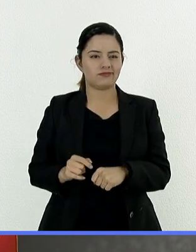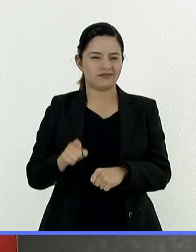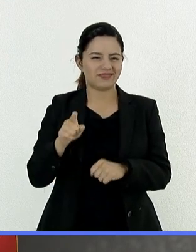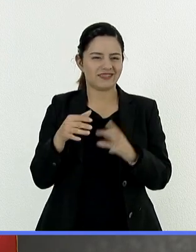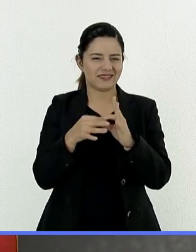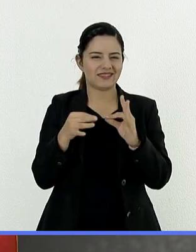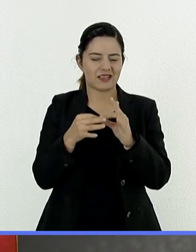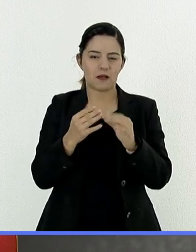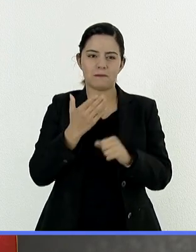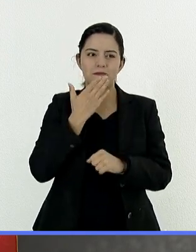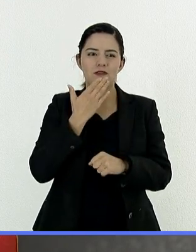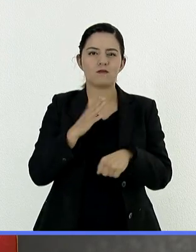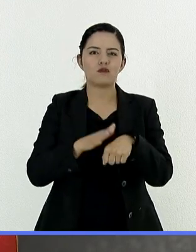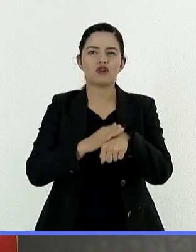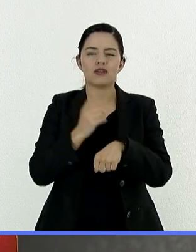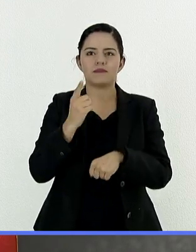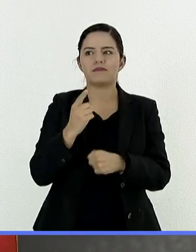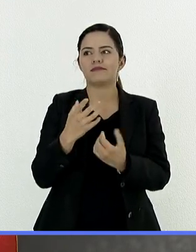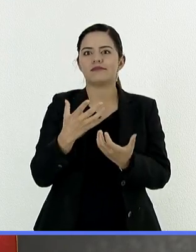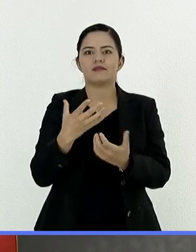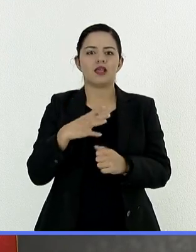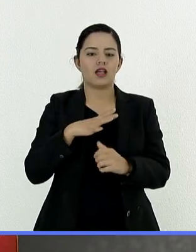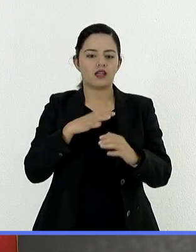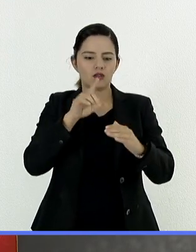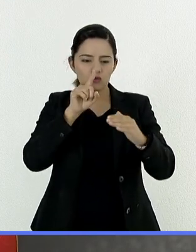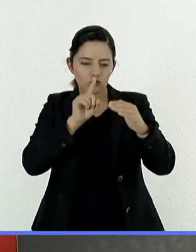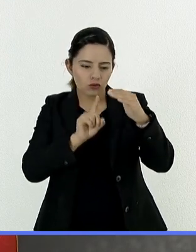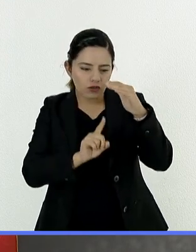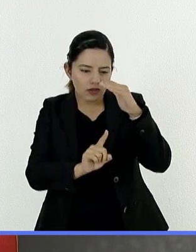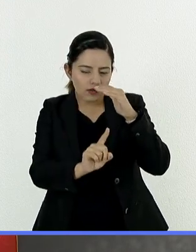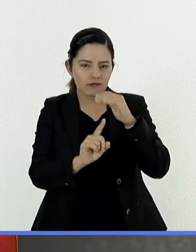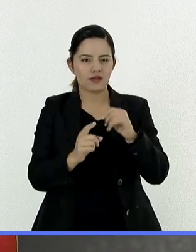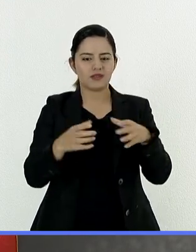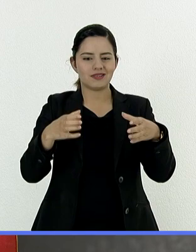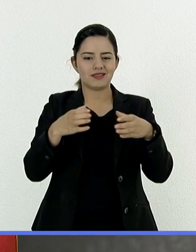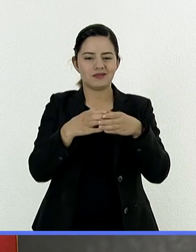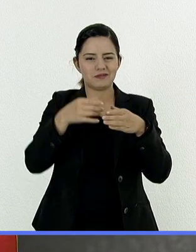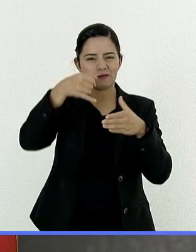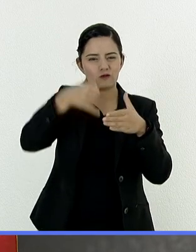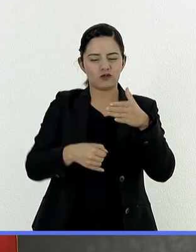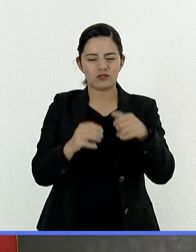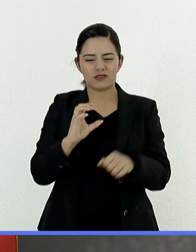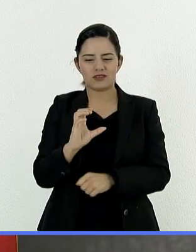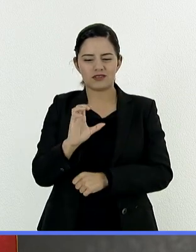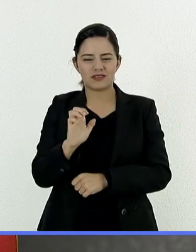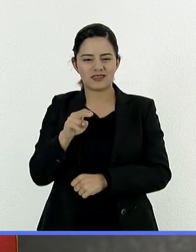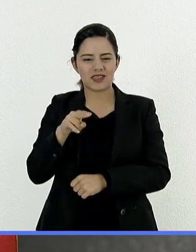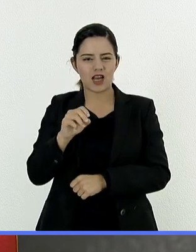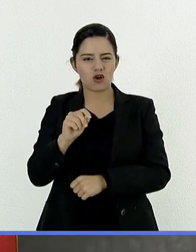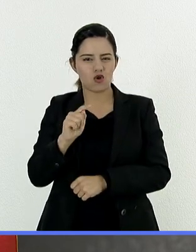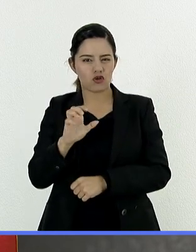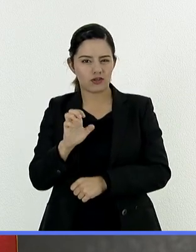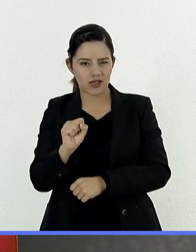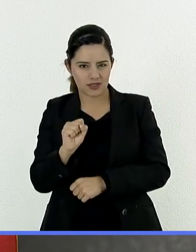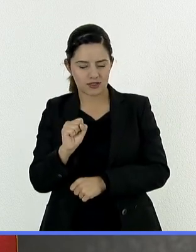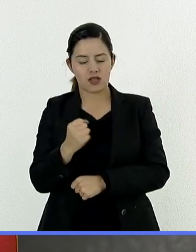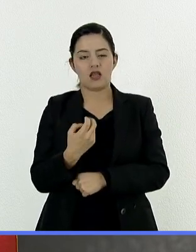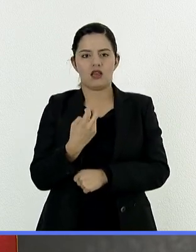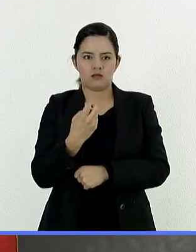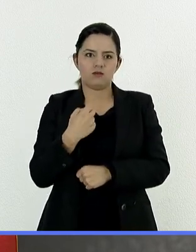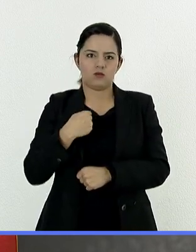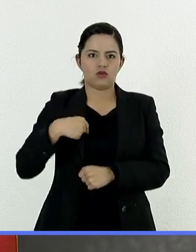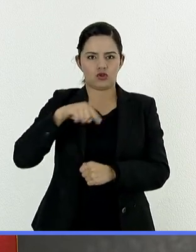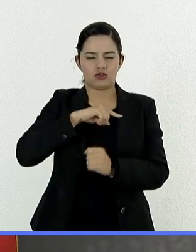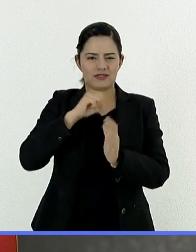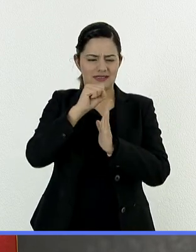decir lo mismo se habla de Cuevas en notes etcétera Nosotros hemos explorado estos sistemas que algunos de ellos son